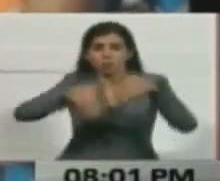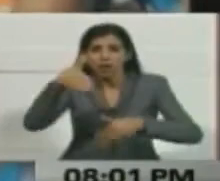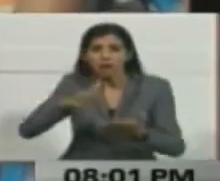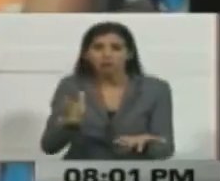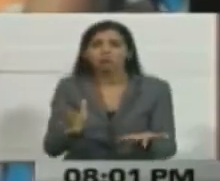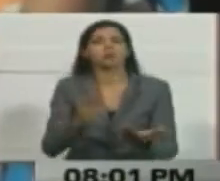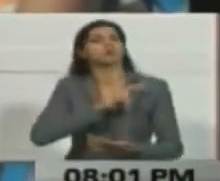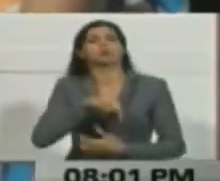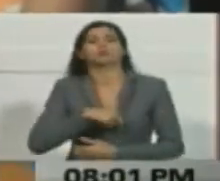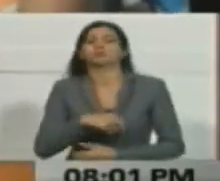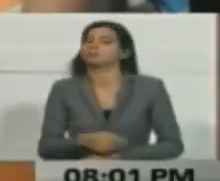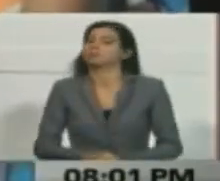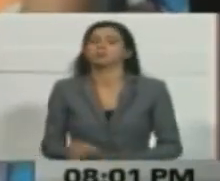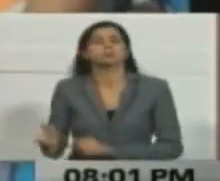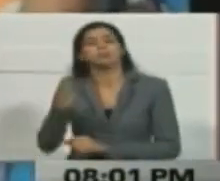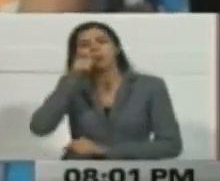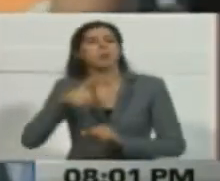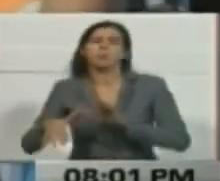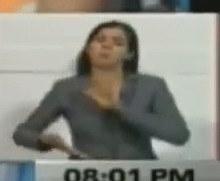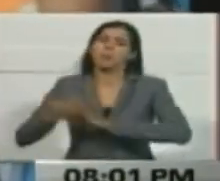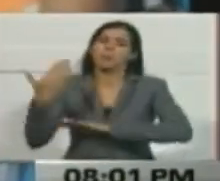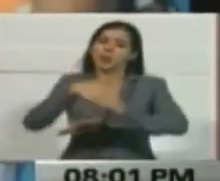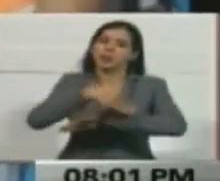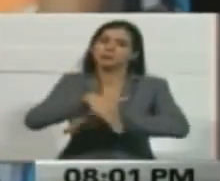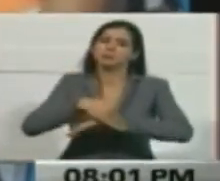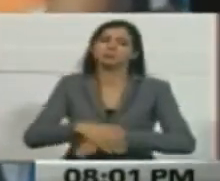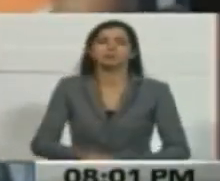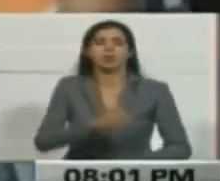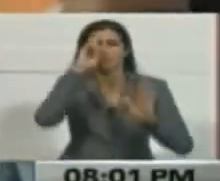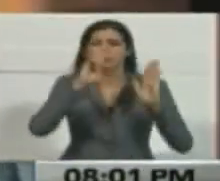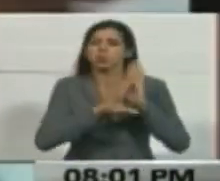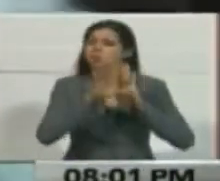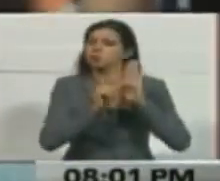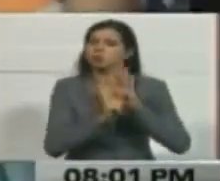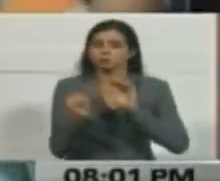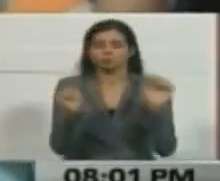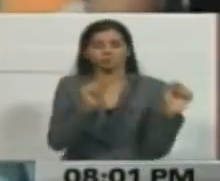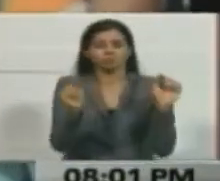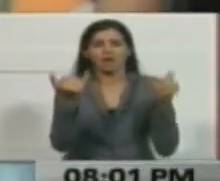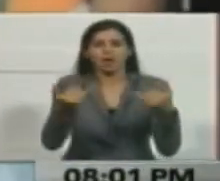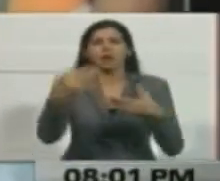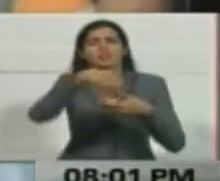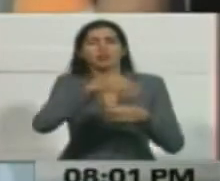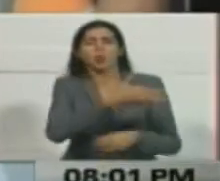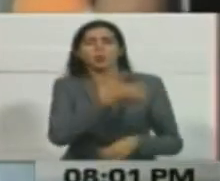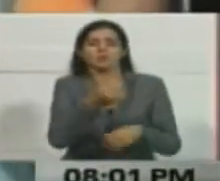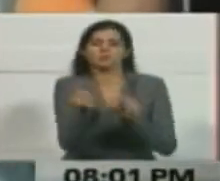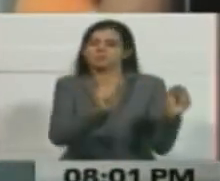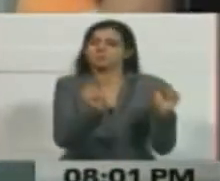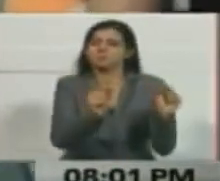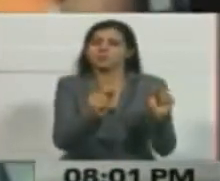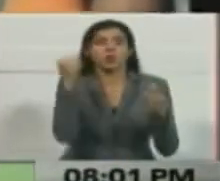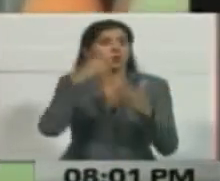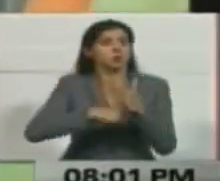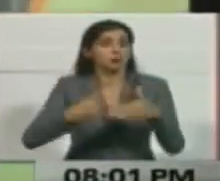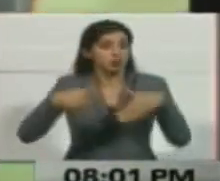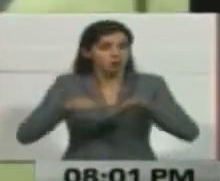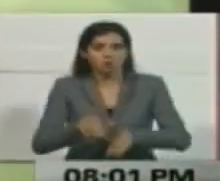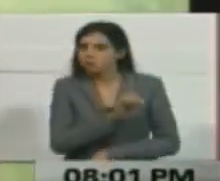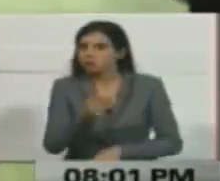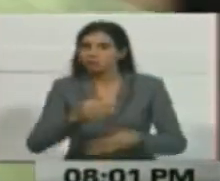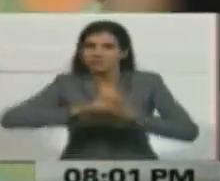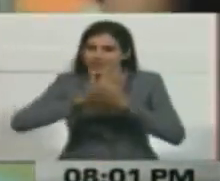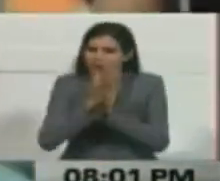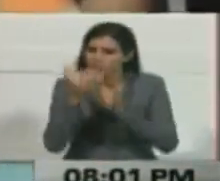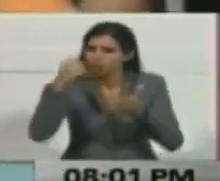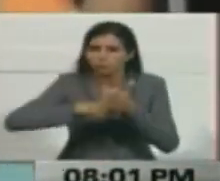obligados a convocar al pueblo a la calle para que se restituya el hilo constitucional. Esto es un debate que estamos dando en la unidad, obviamente. La lucha nunca se acaba, pero sí creemos